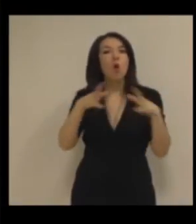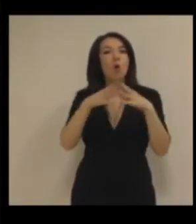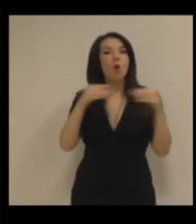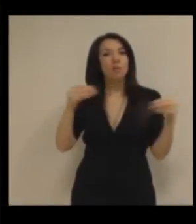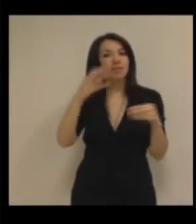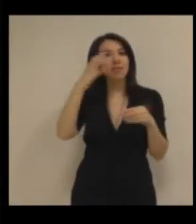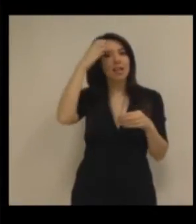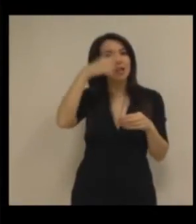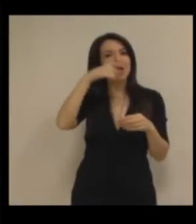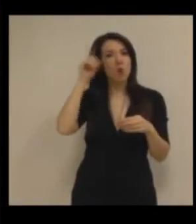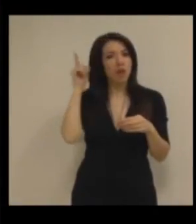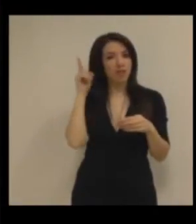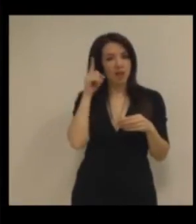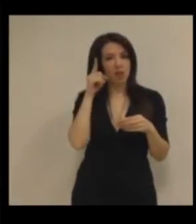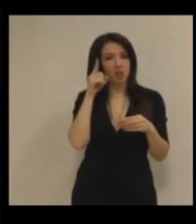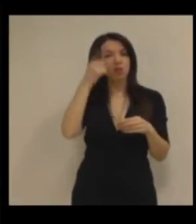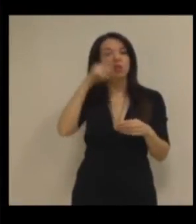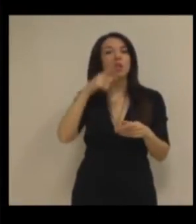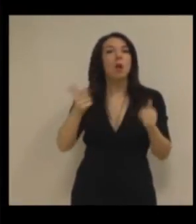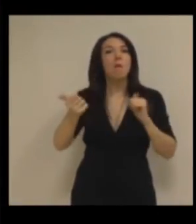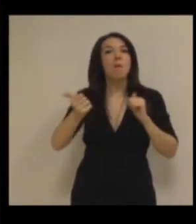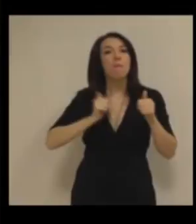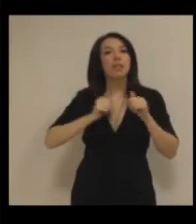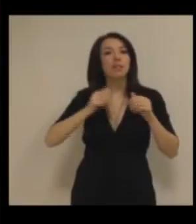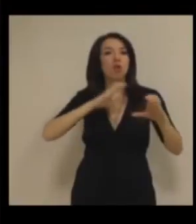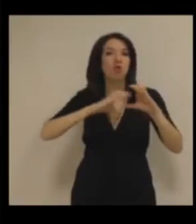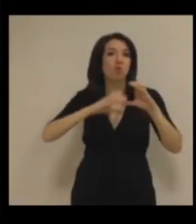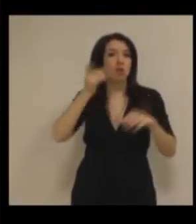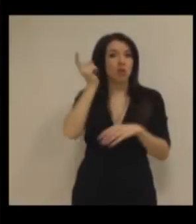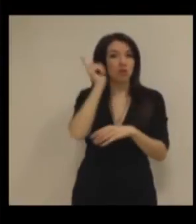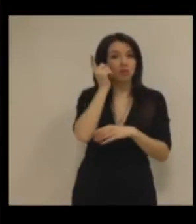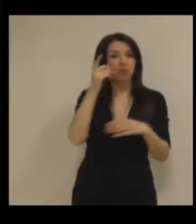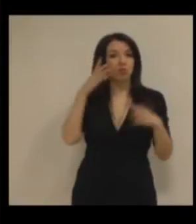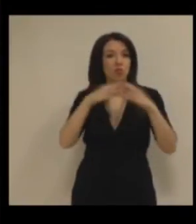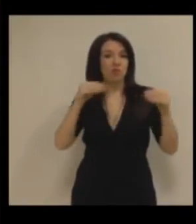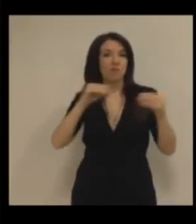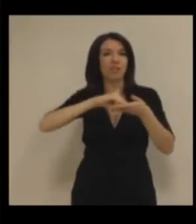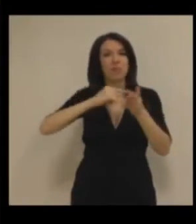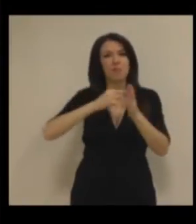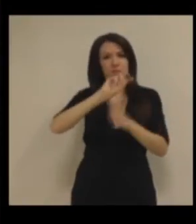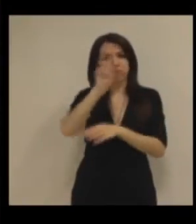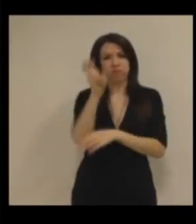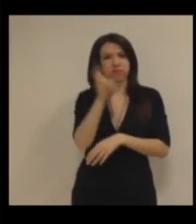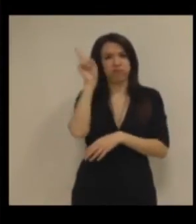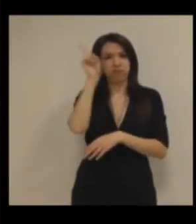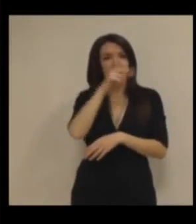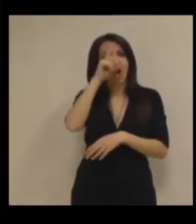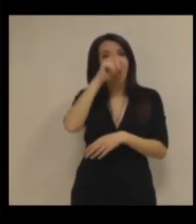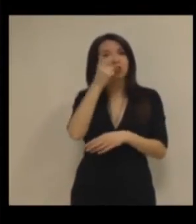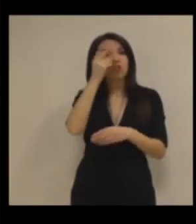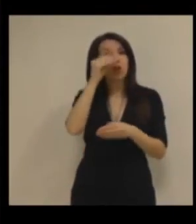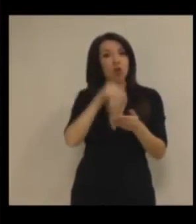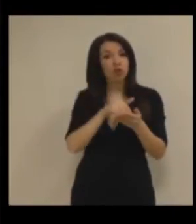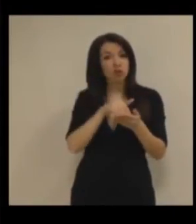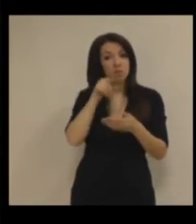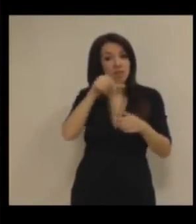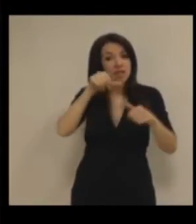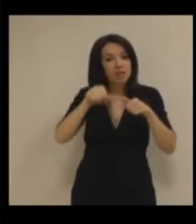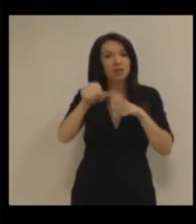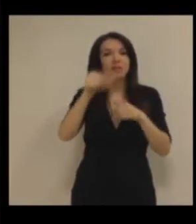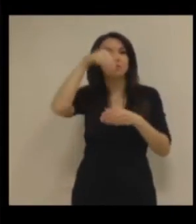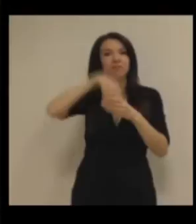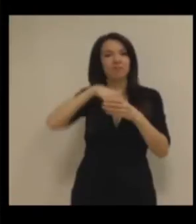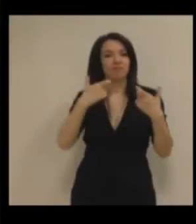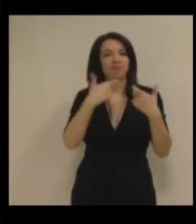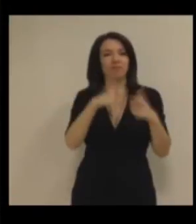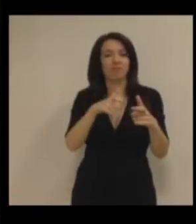Carlos, máster en Comunicaciones Móviles por la Universidad Politécnica de Madrid y desde el año 2000 forma parte del equipo